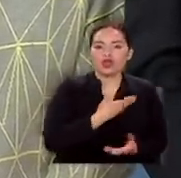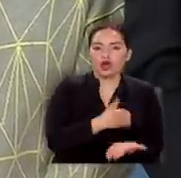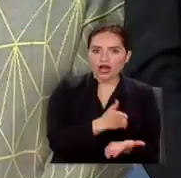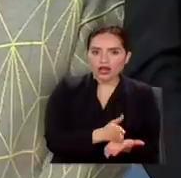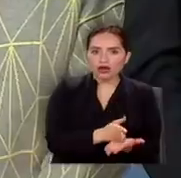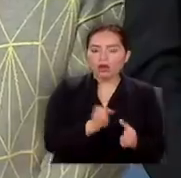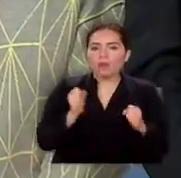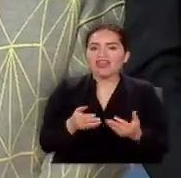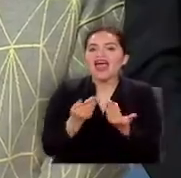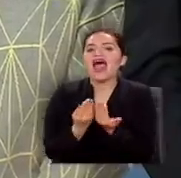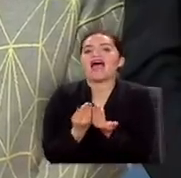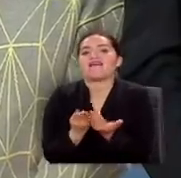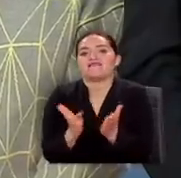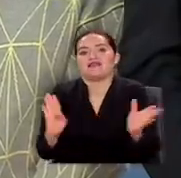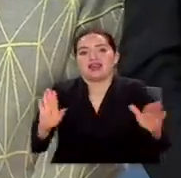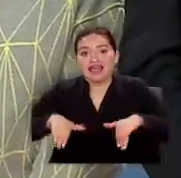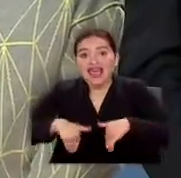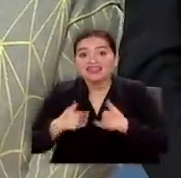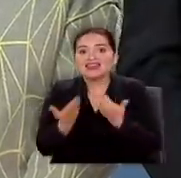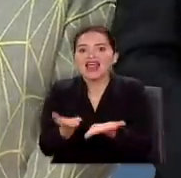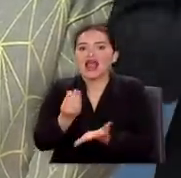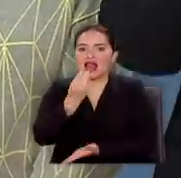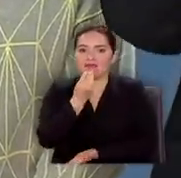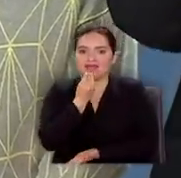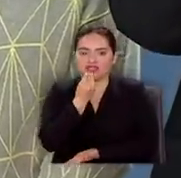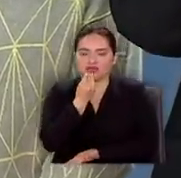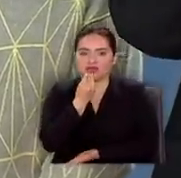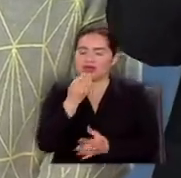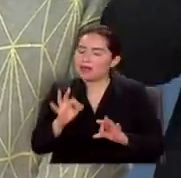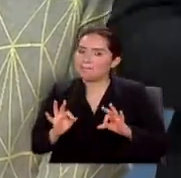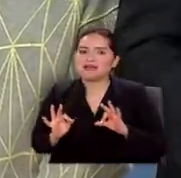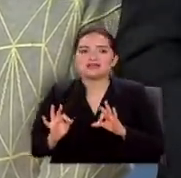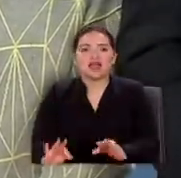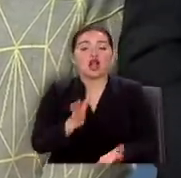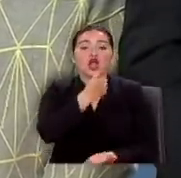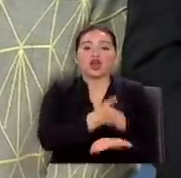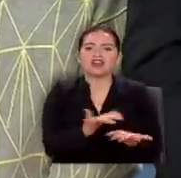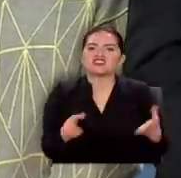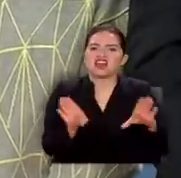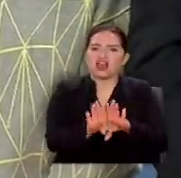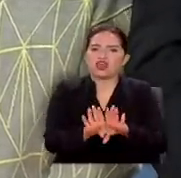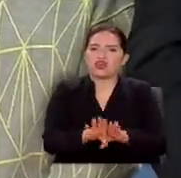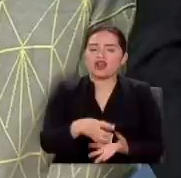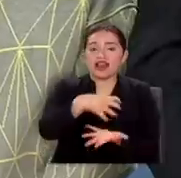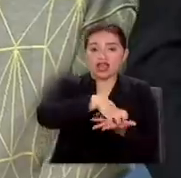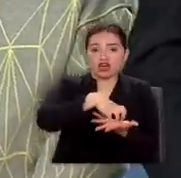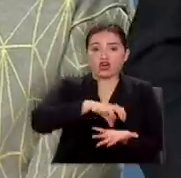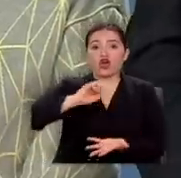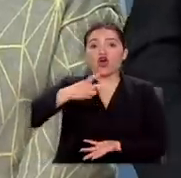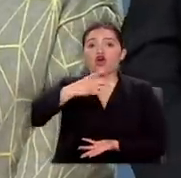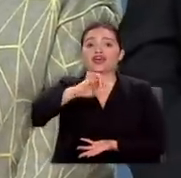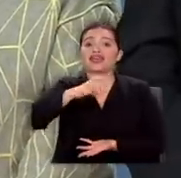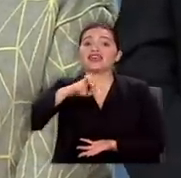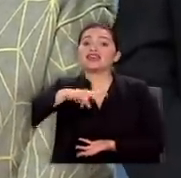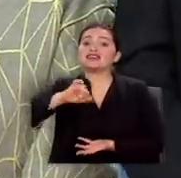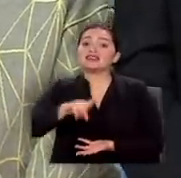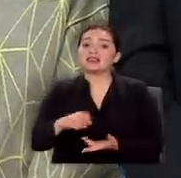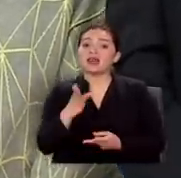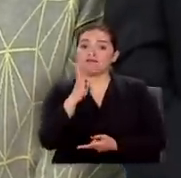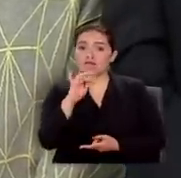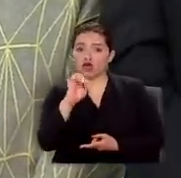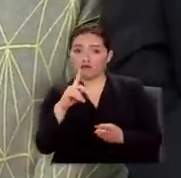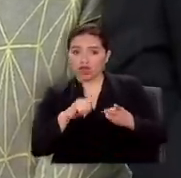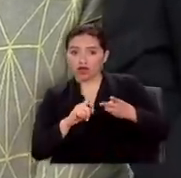puedan abrir para entregar la alimentación especialmente tenemos colegios en la región de o'higgins en la región de bío bío